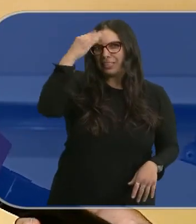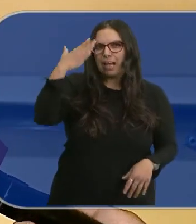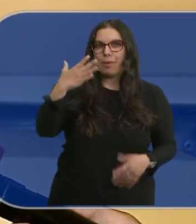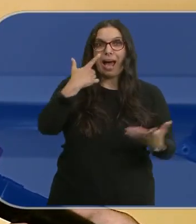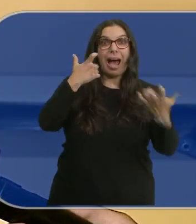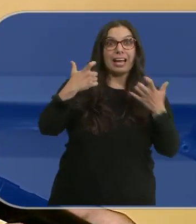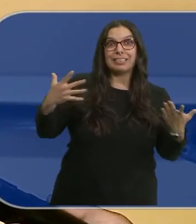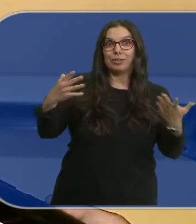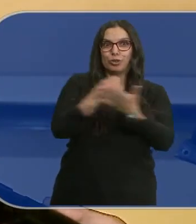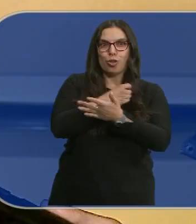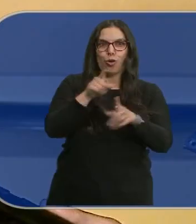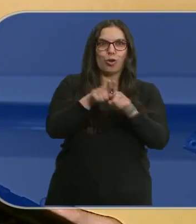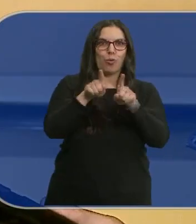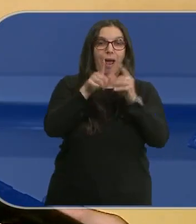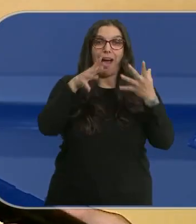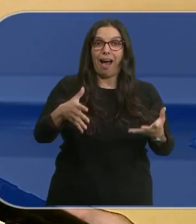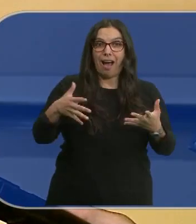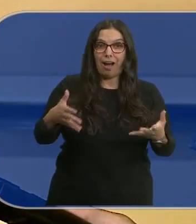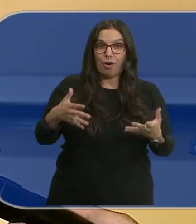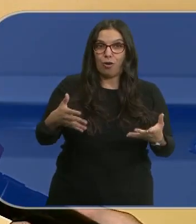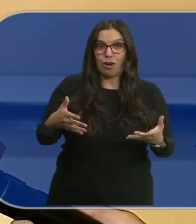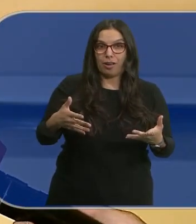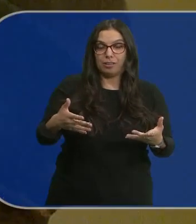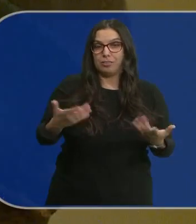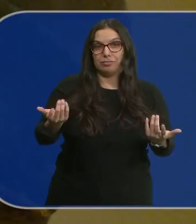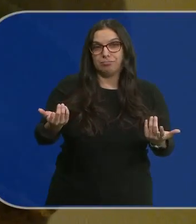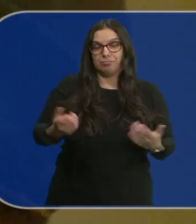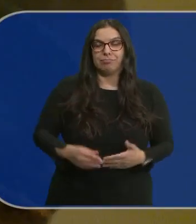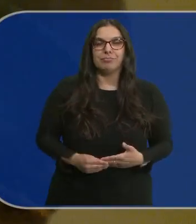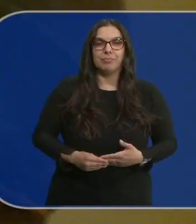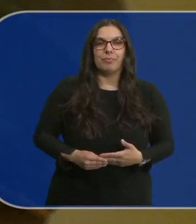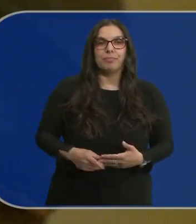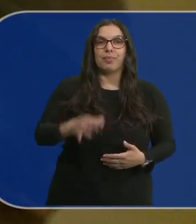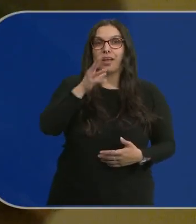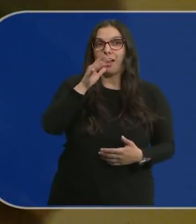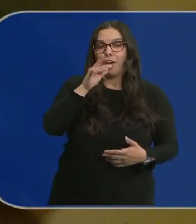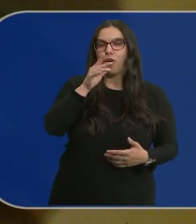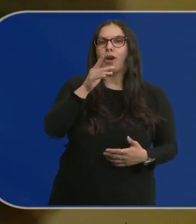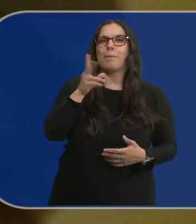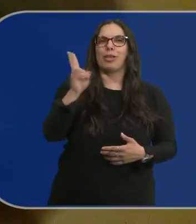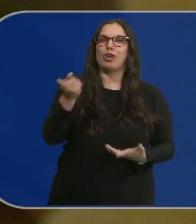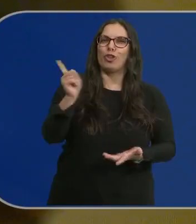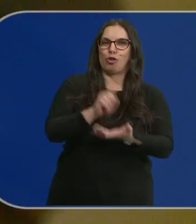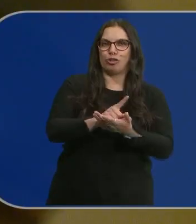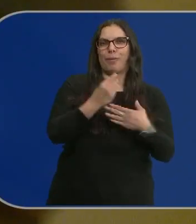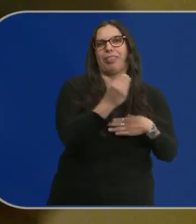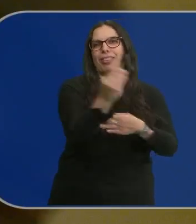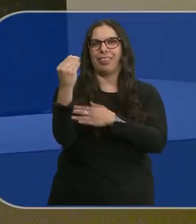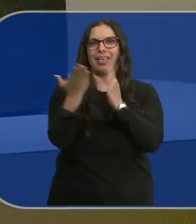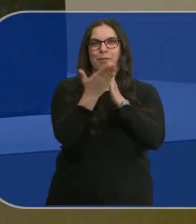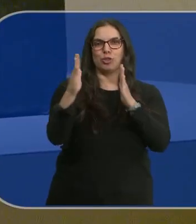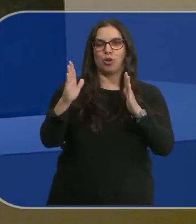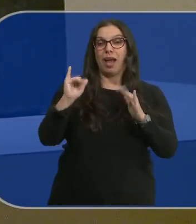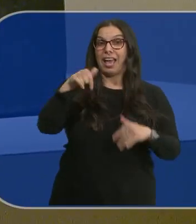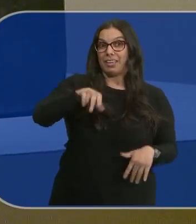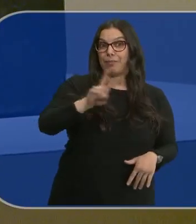todo arte era contemporáneo, porque el artista cuando lo hace en su momento. Vuelve de forma póstuma a Valladolid, donde de algún modo